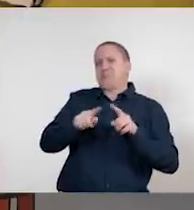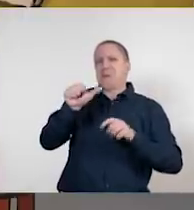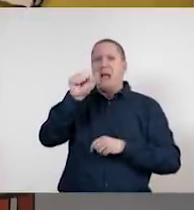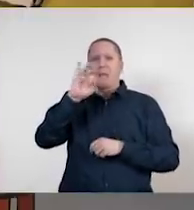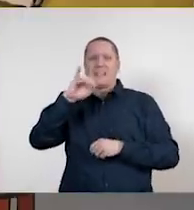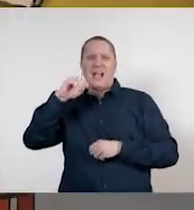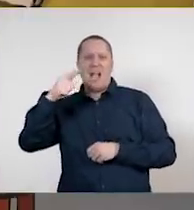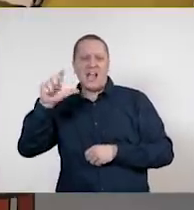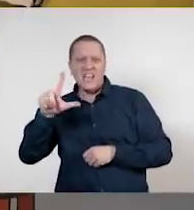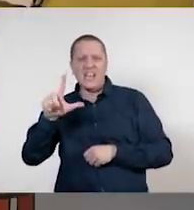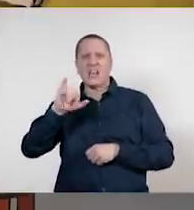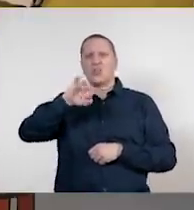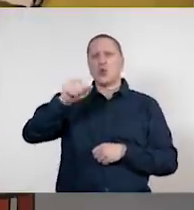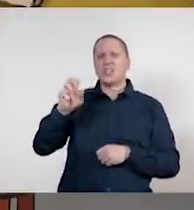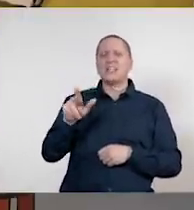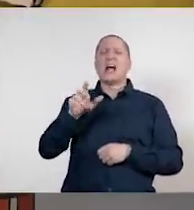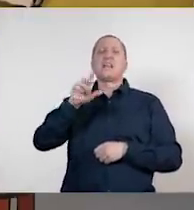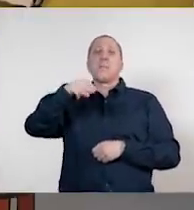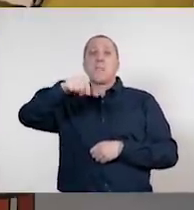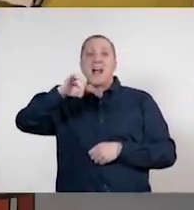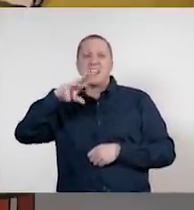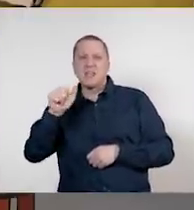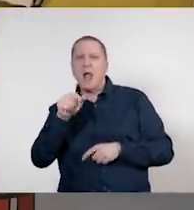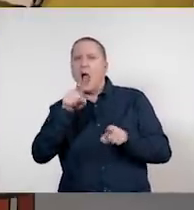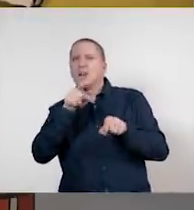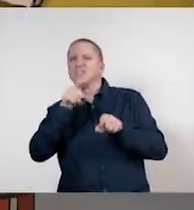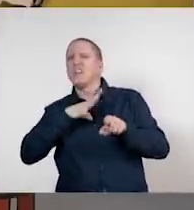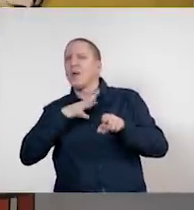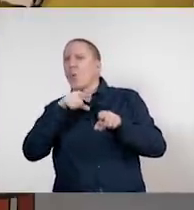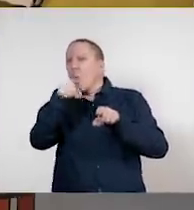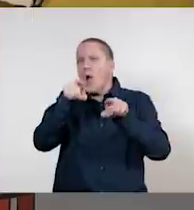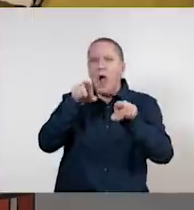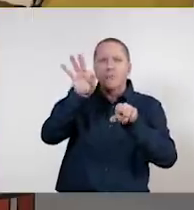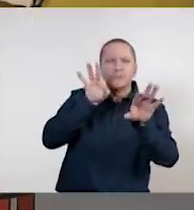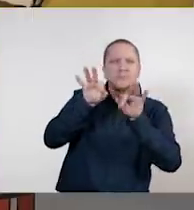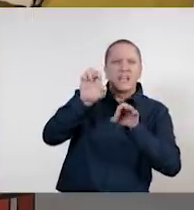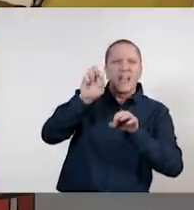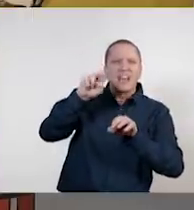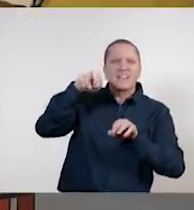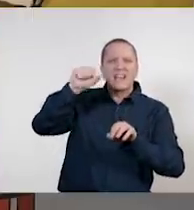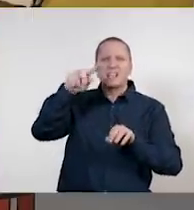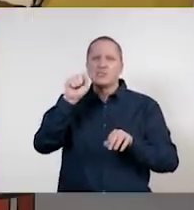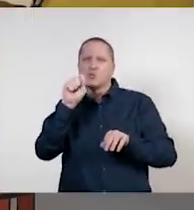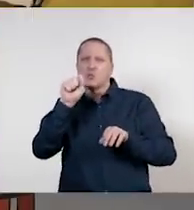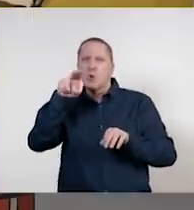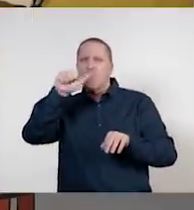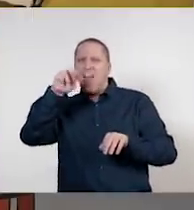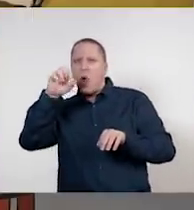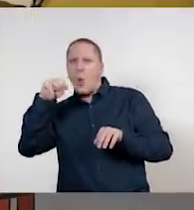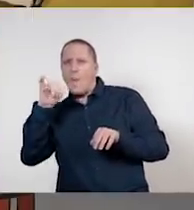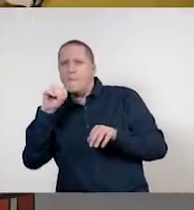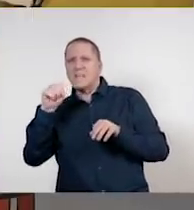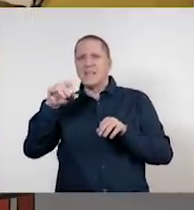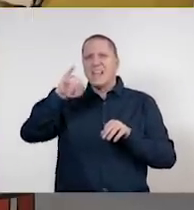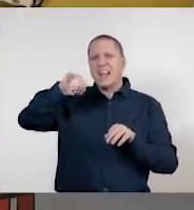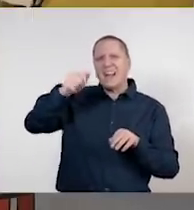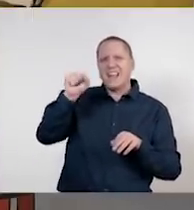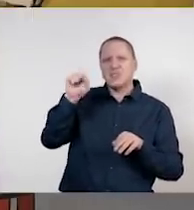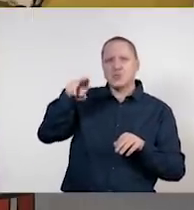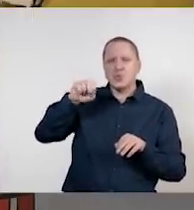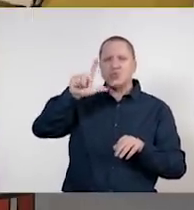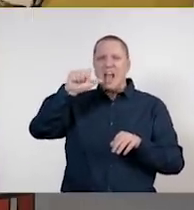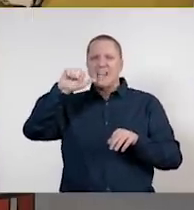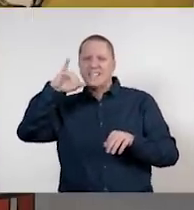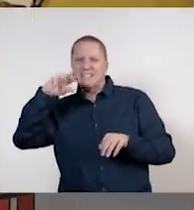Abigail, Jonathan, Francisco, María. Voy. Ernesto, Carlos, Naomi, Nelly, Alejandra, Jesús,